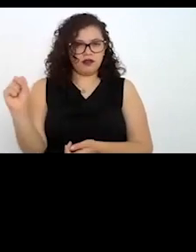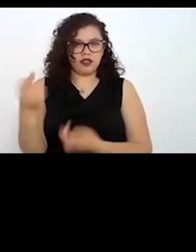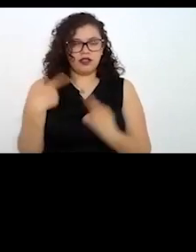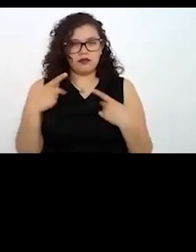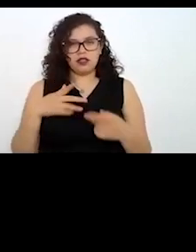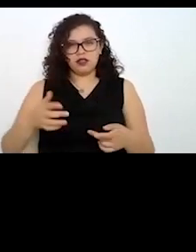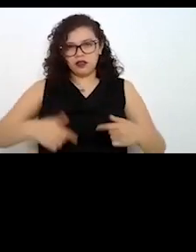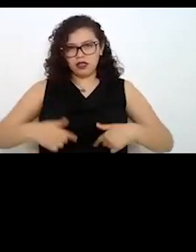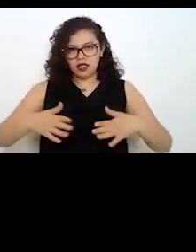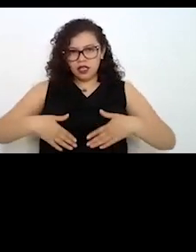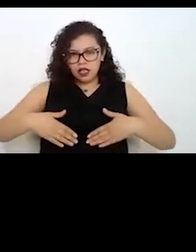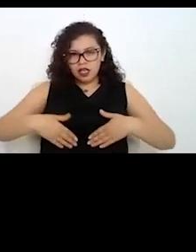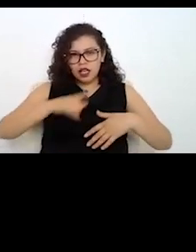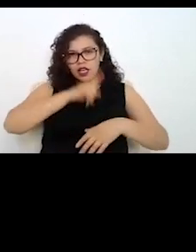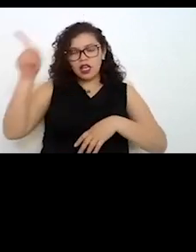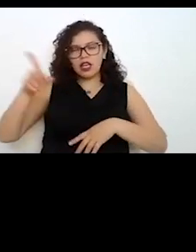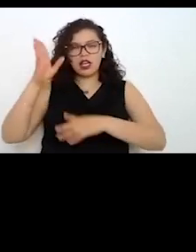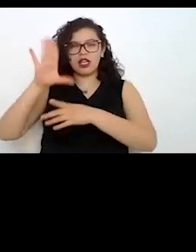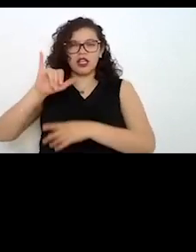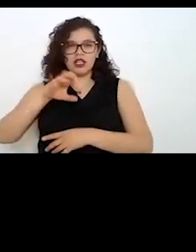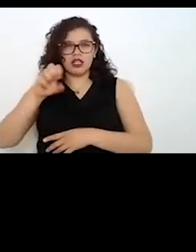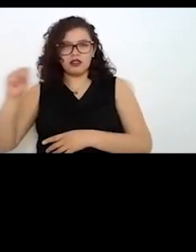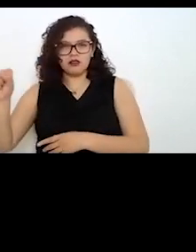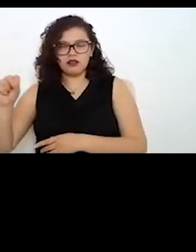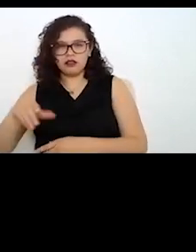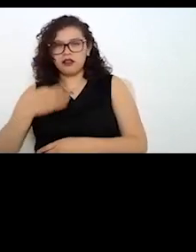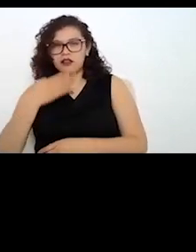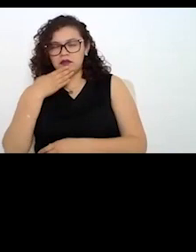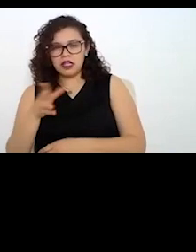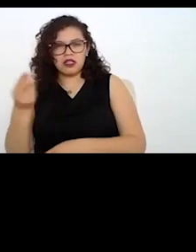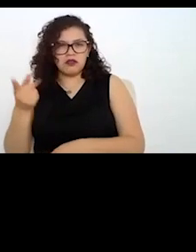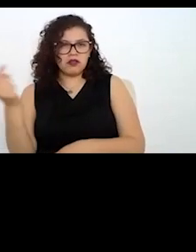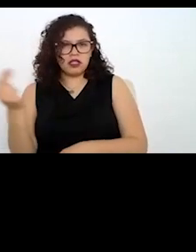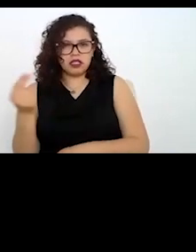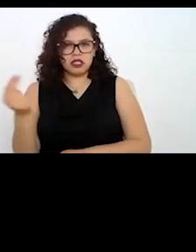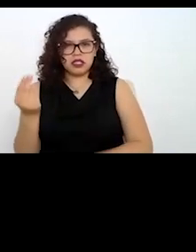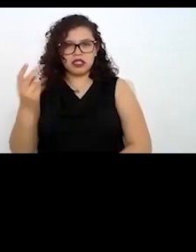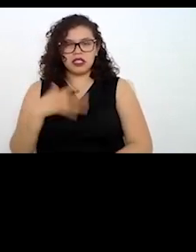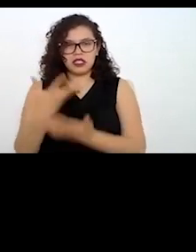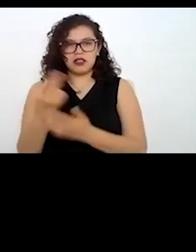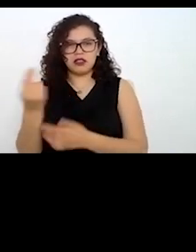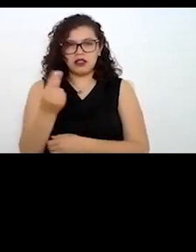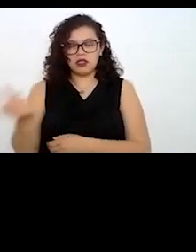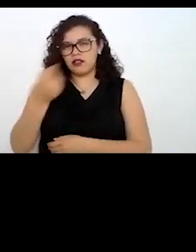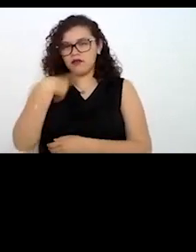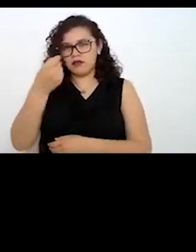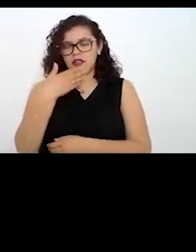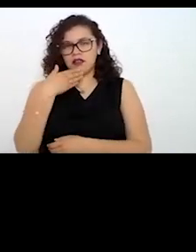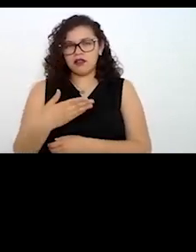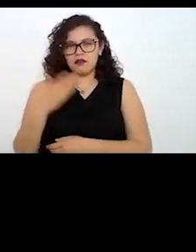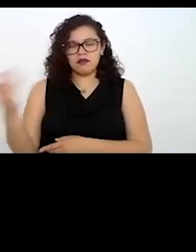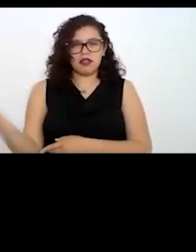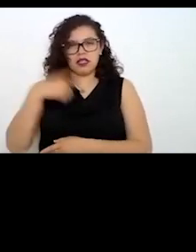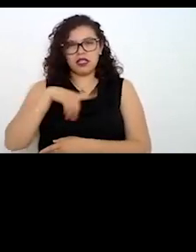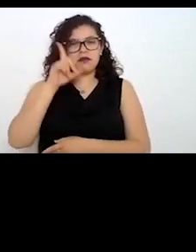panza y acude a una clínica del IMSS y le dicen, tú estás muy bien, no necesitas incapacidad, tómate un omeprazol, aquí está tu receta, vete a tu